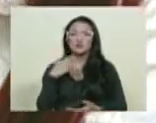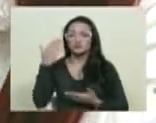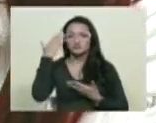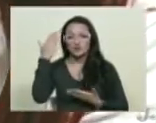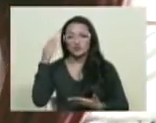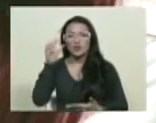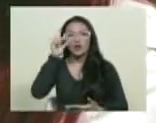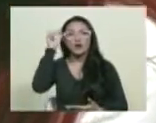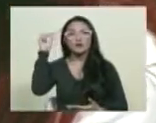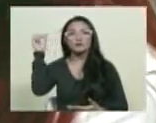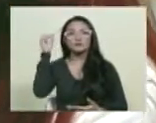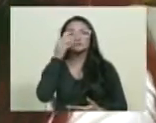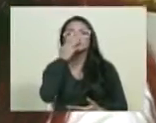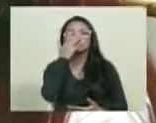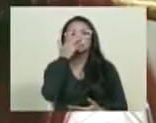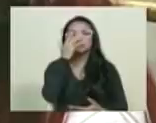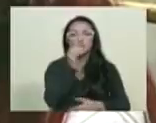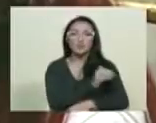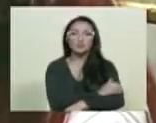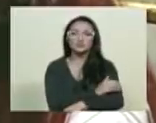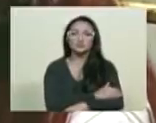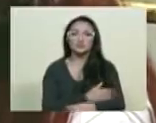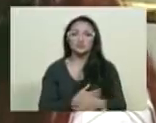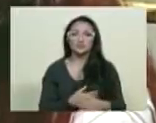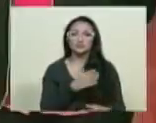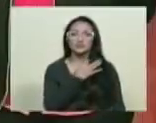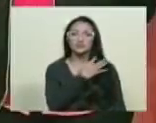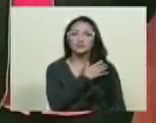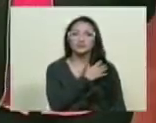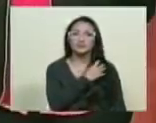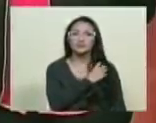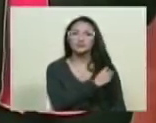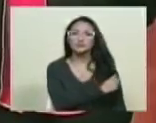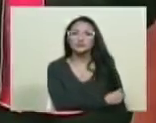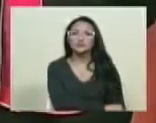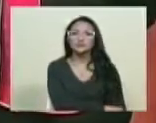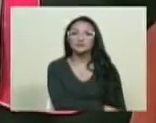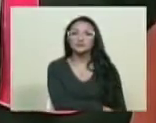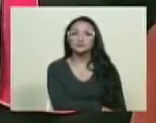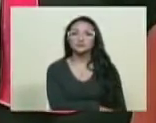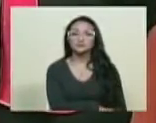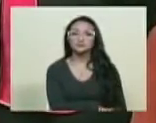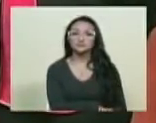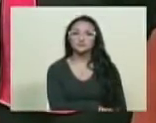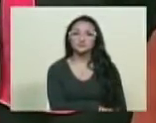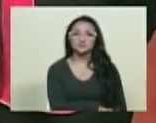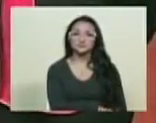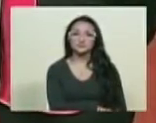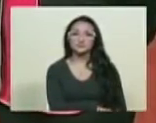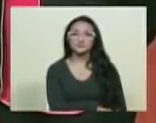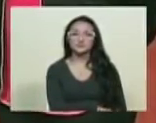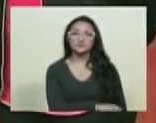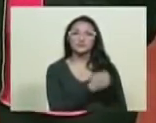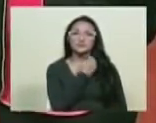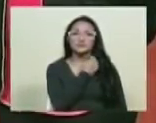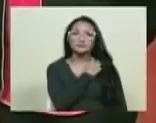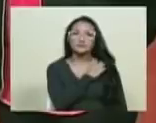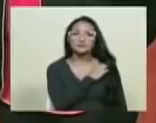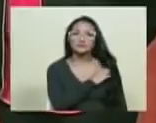borges quiero ver a julio borges así julio borges uno de los candidateables todavía